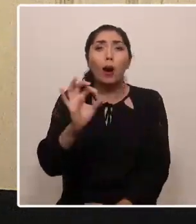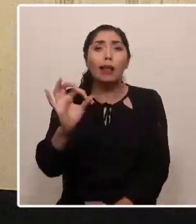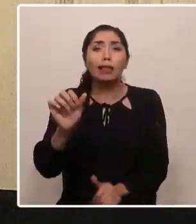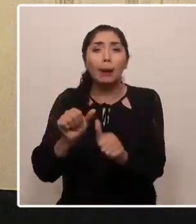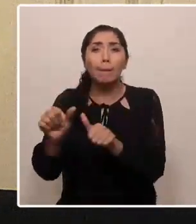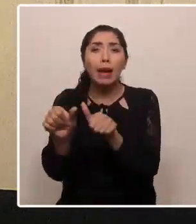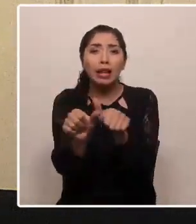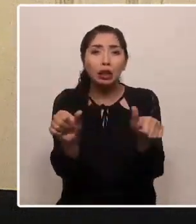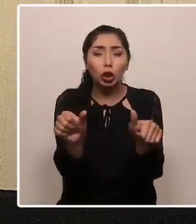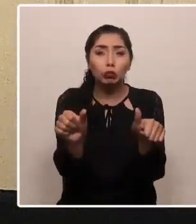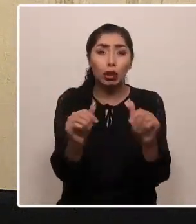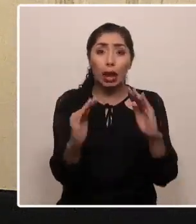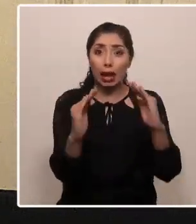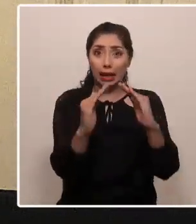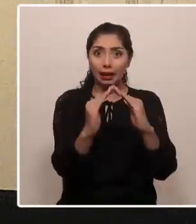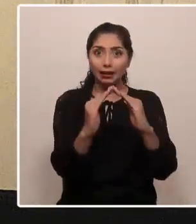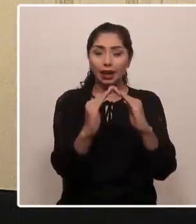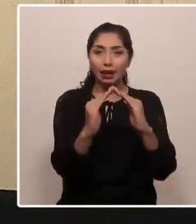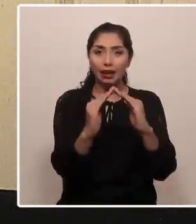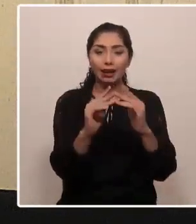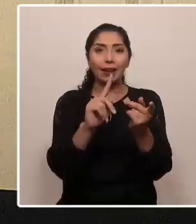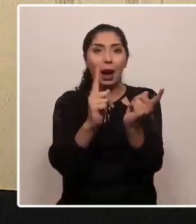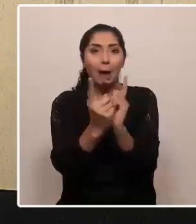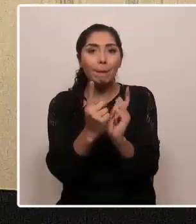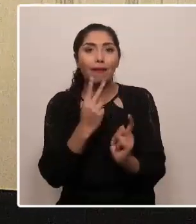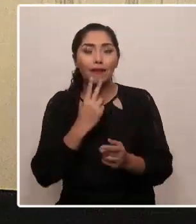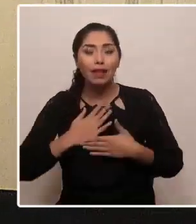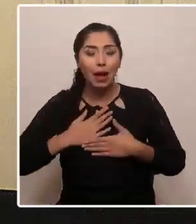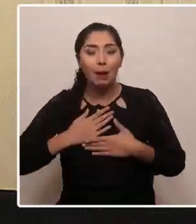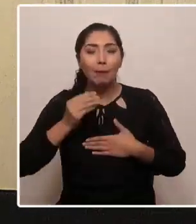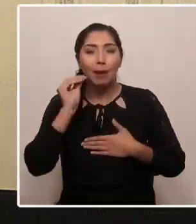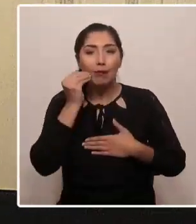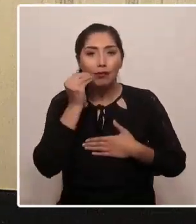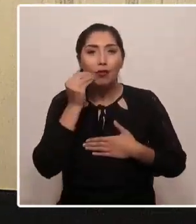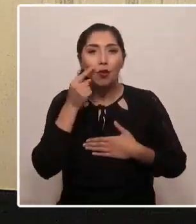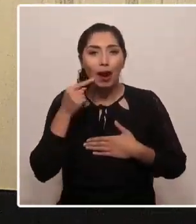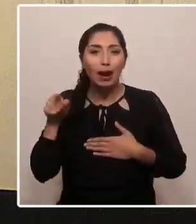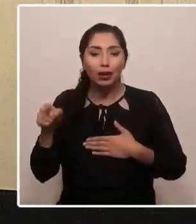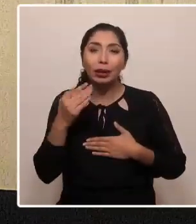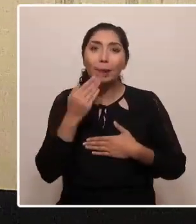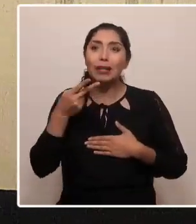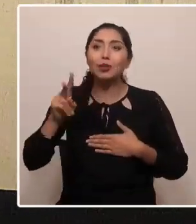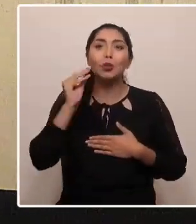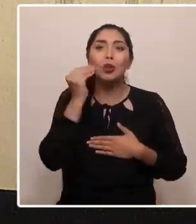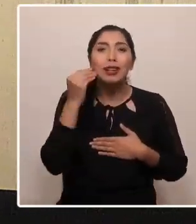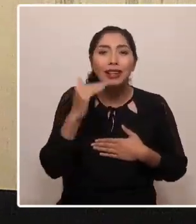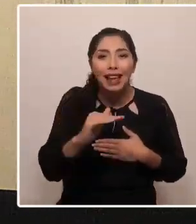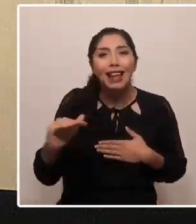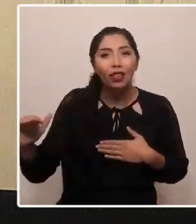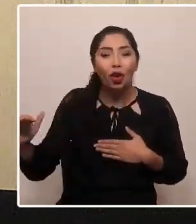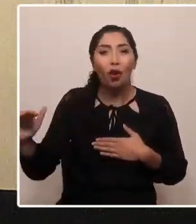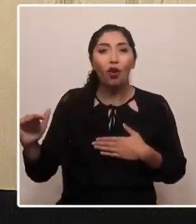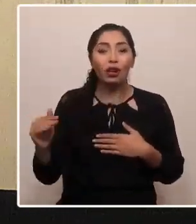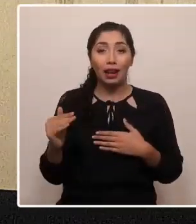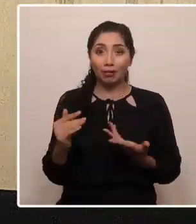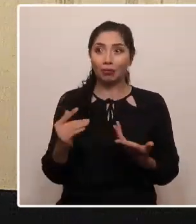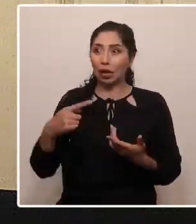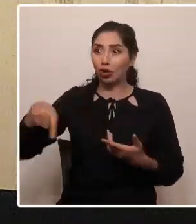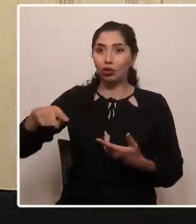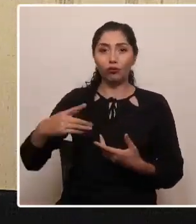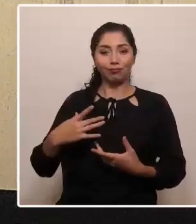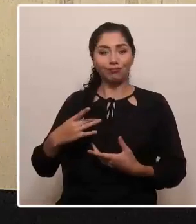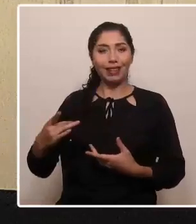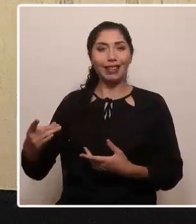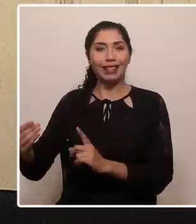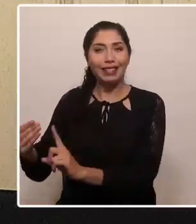casa cambió no solo la vida de mis abuelos, sino también la de la mayoría de sus nietos y bisnietos, a quienes nos acogieron para poder